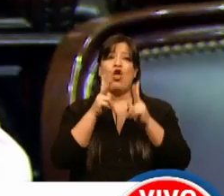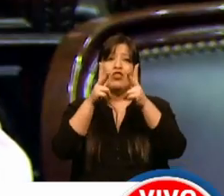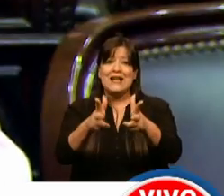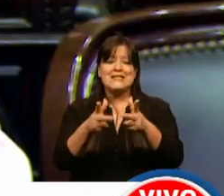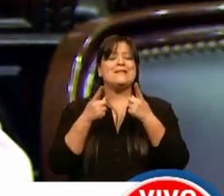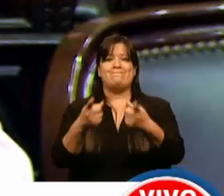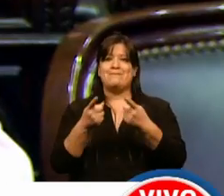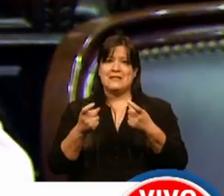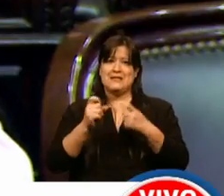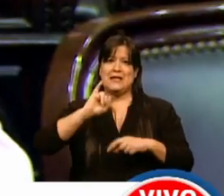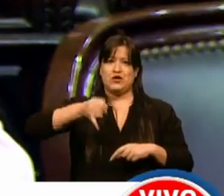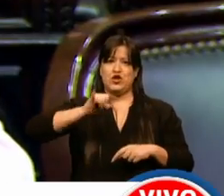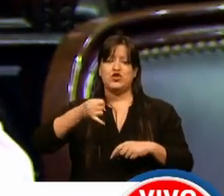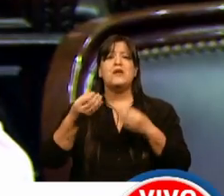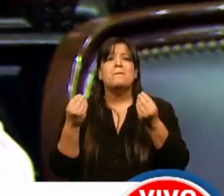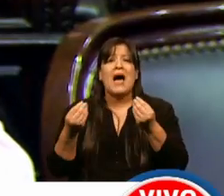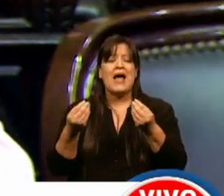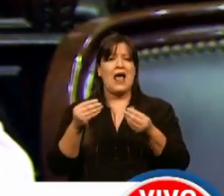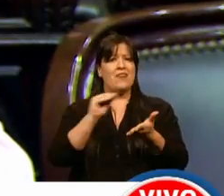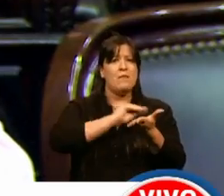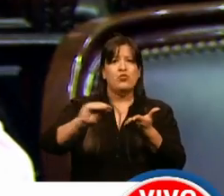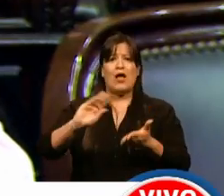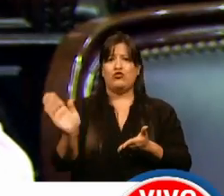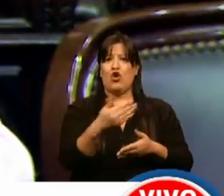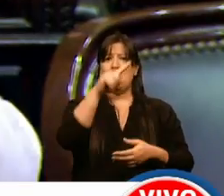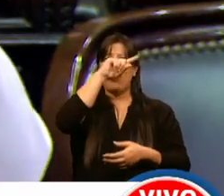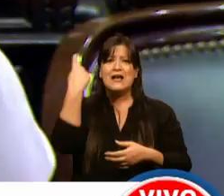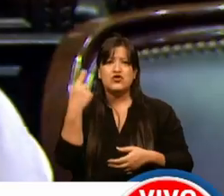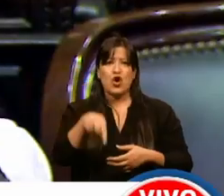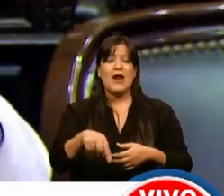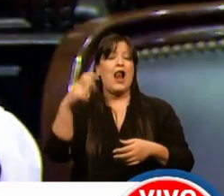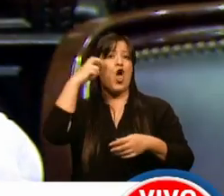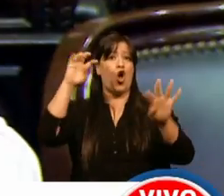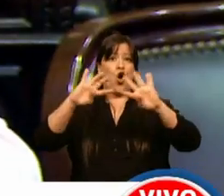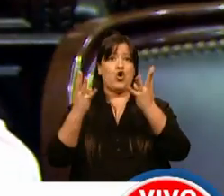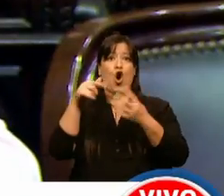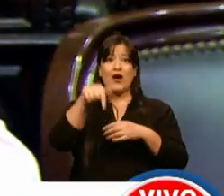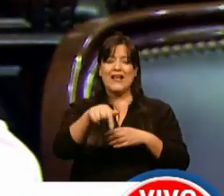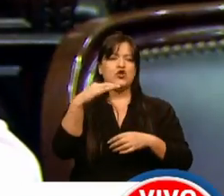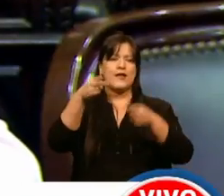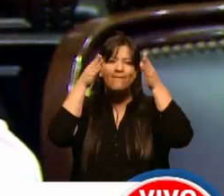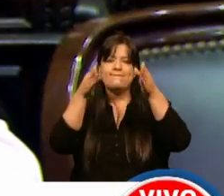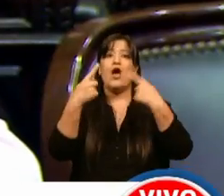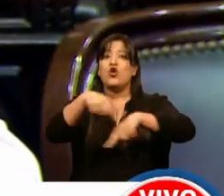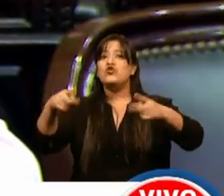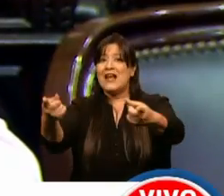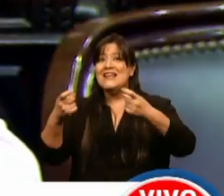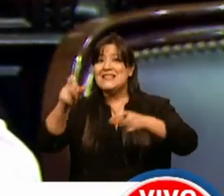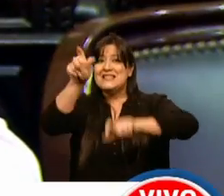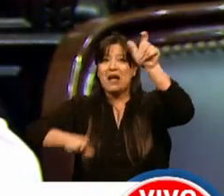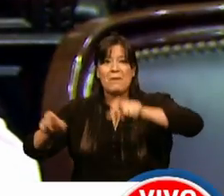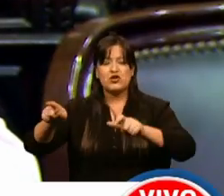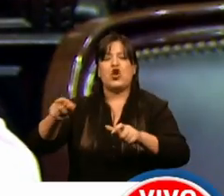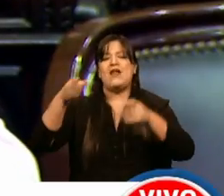necesidad de que podamos como diputados nacionales y como este congreso debe ocuparse de estas necesidades que los argentinos